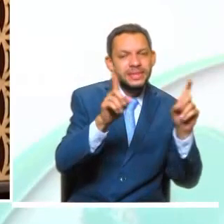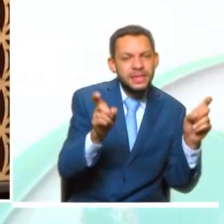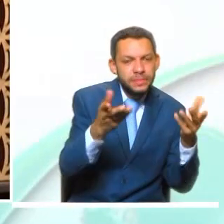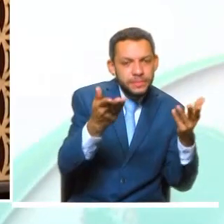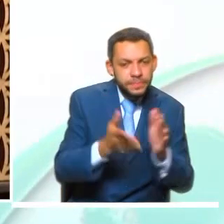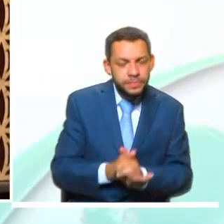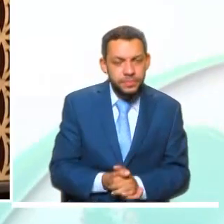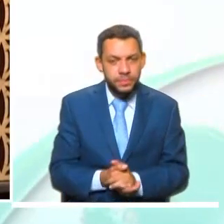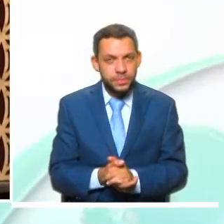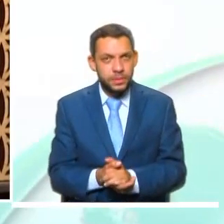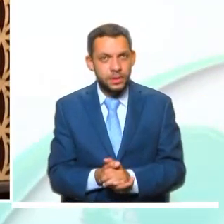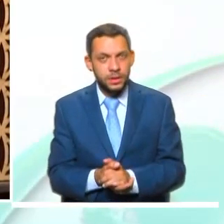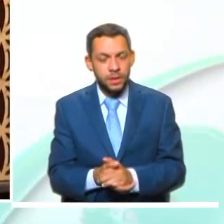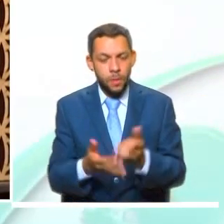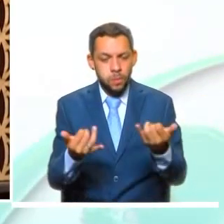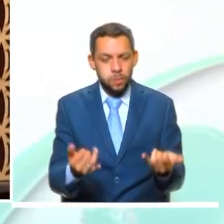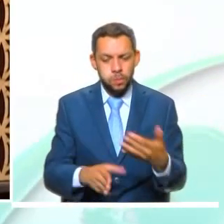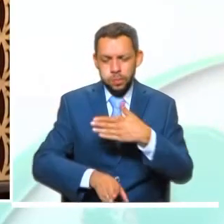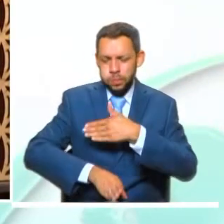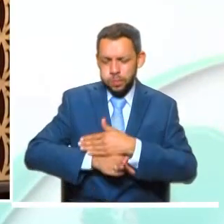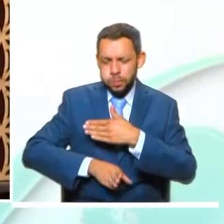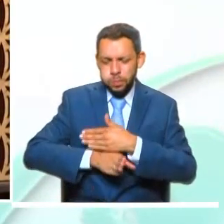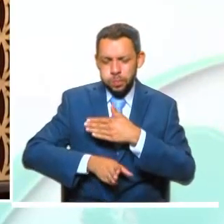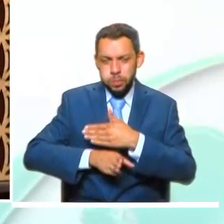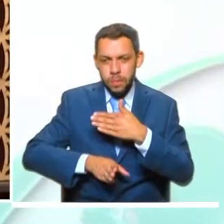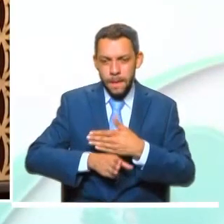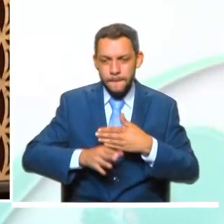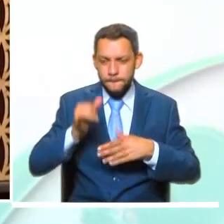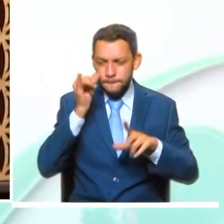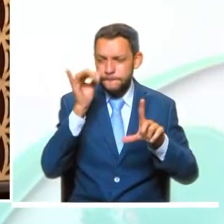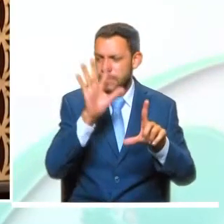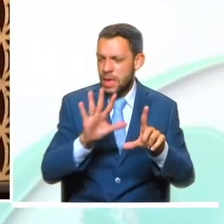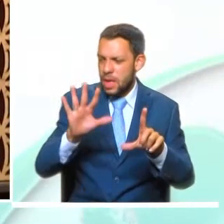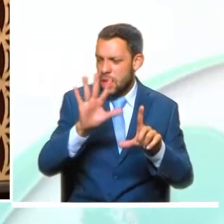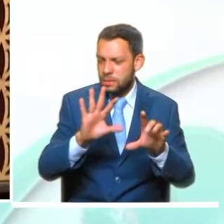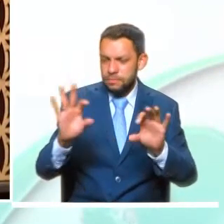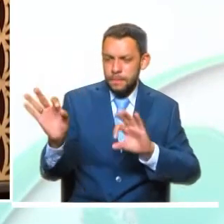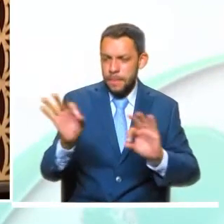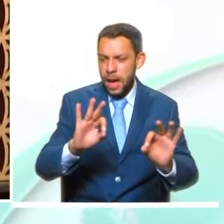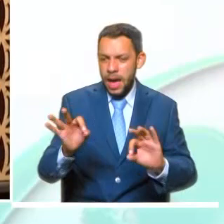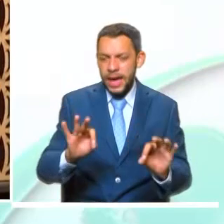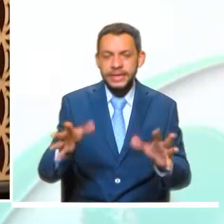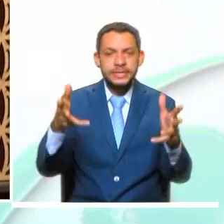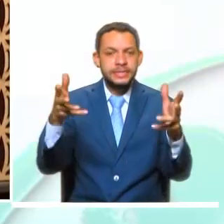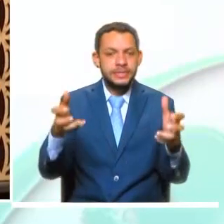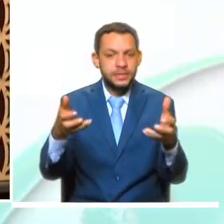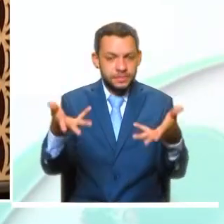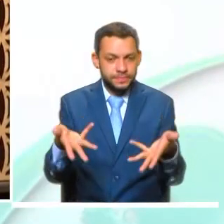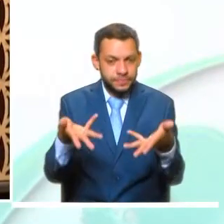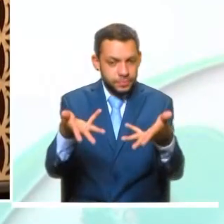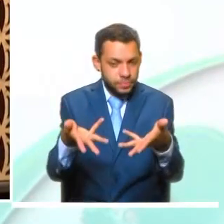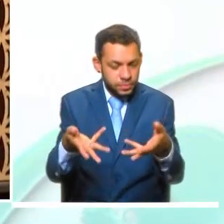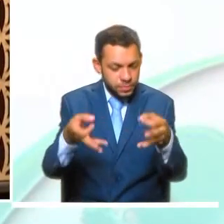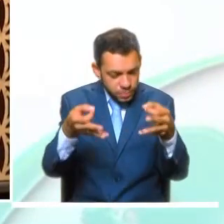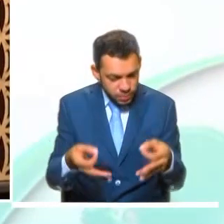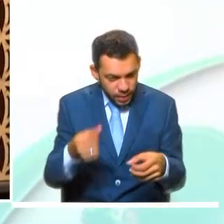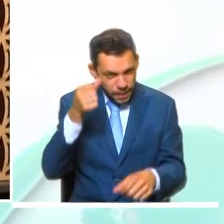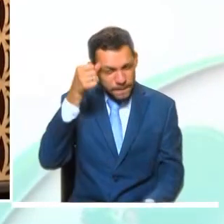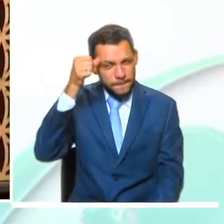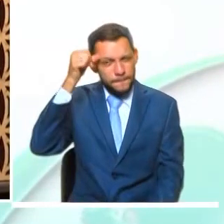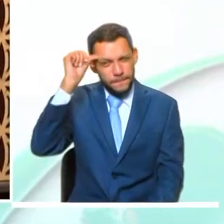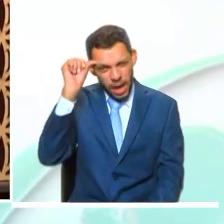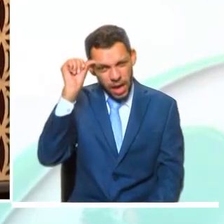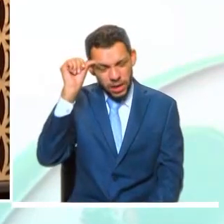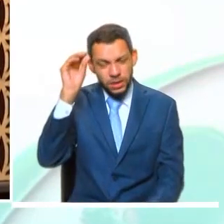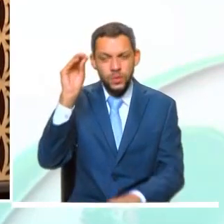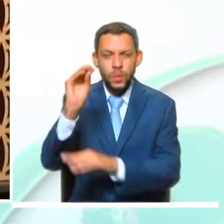aquí tenemos a criticar a continuación una una nota muy importante que quiero que ustedes la tengan muy presente porque son esos